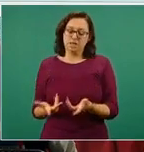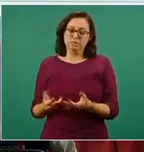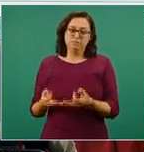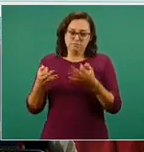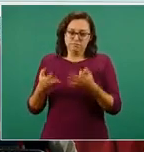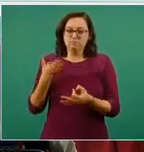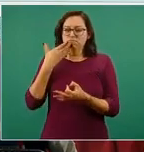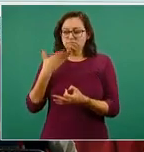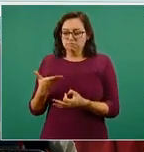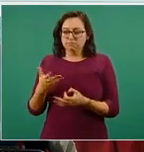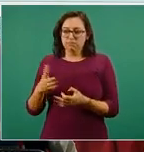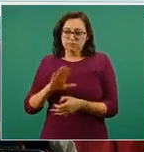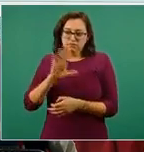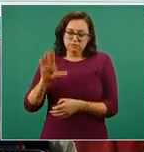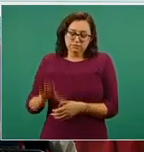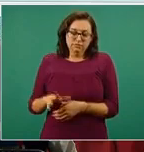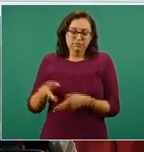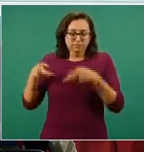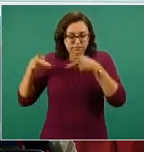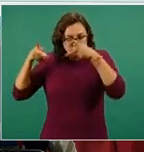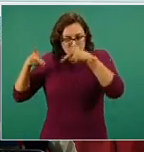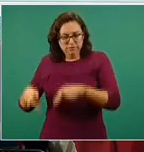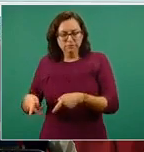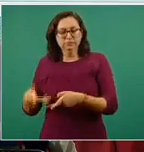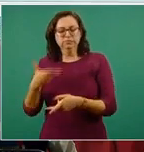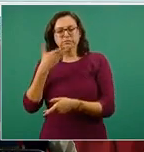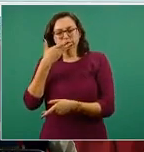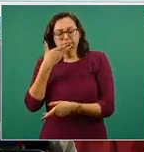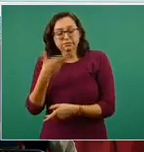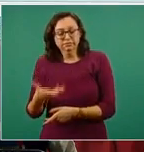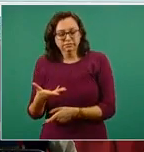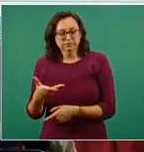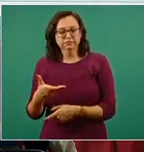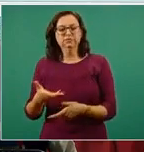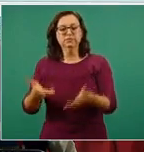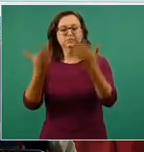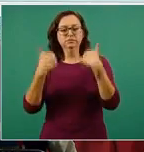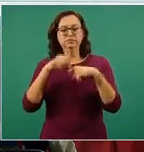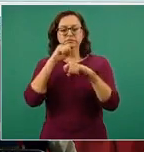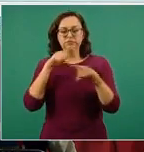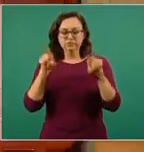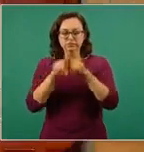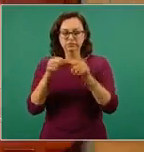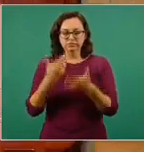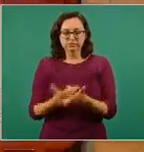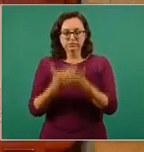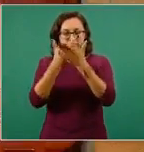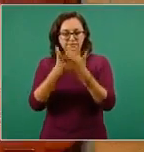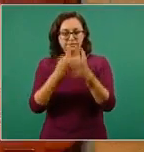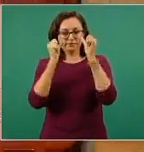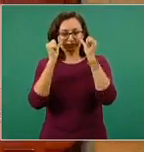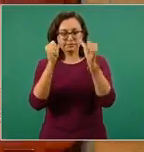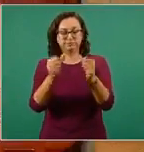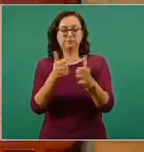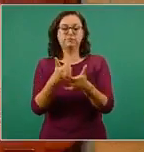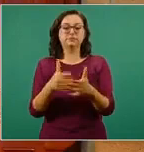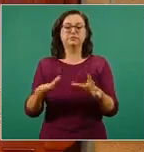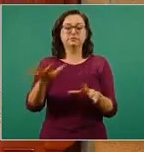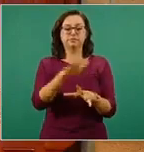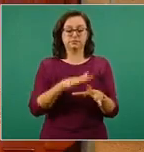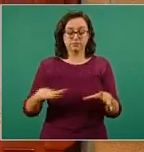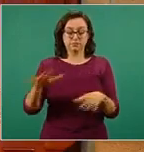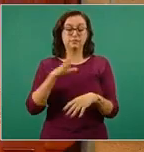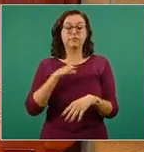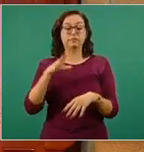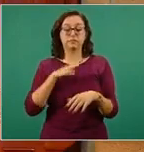la capacitación. Y la rehabilitación y la asistencia social, colocamos también 16 clínicas de rehabilitación